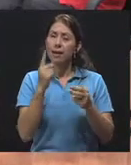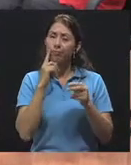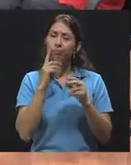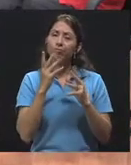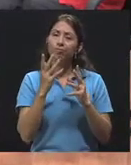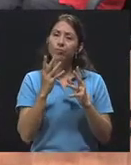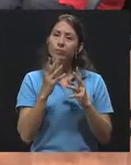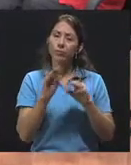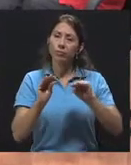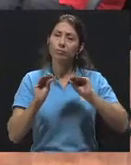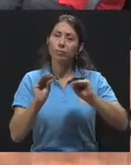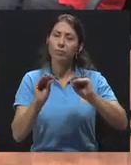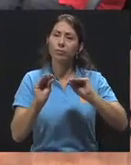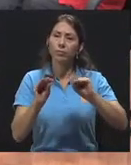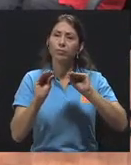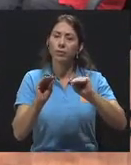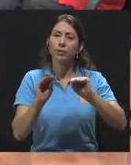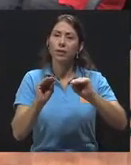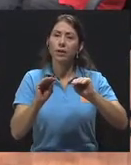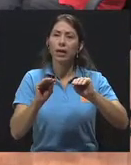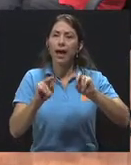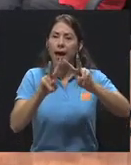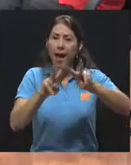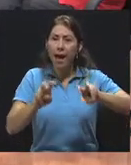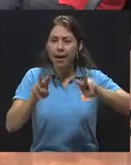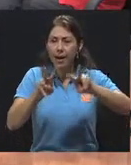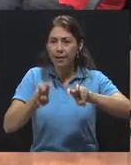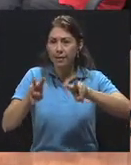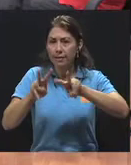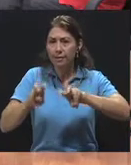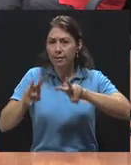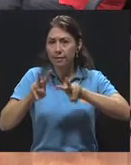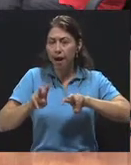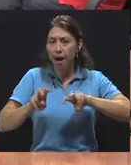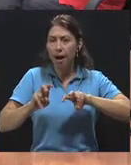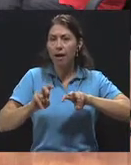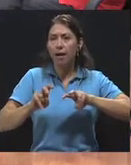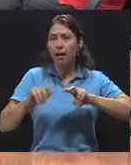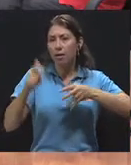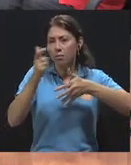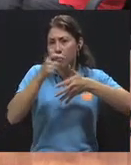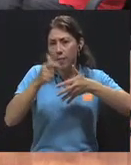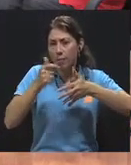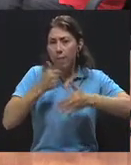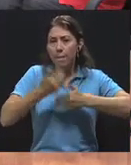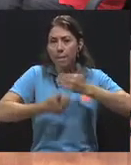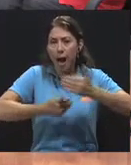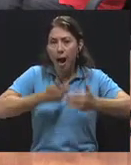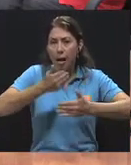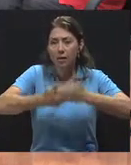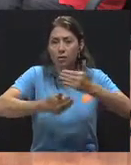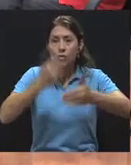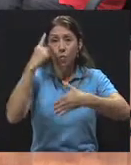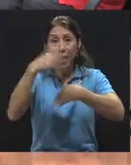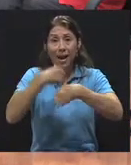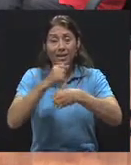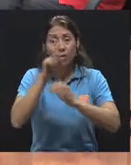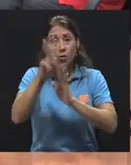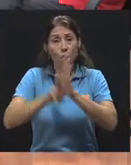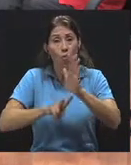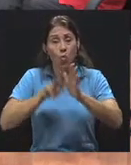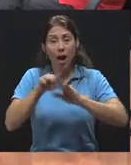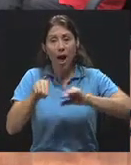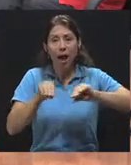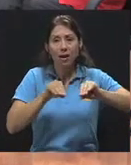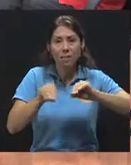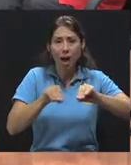mencionaba Alexandra, que te analizan, digamos, todos los pasos a lo largo de lo que es la producción de un largometraje